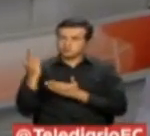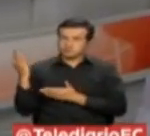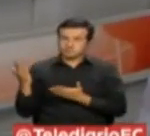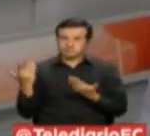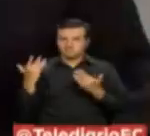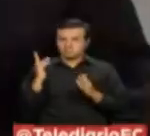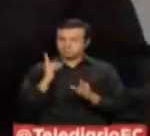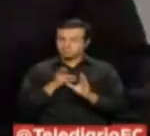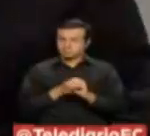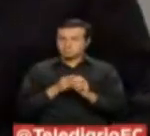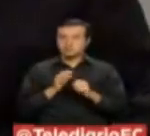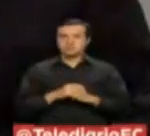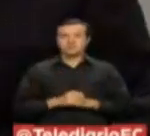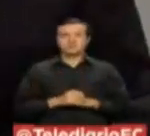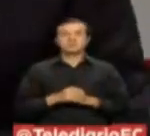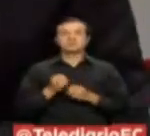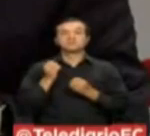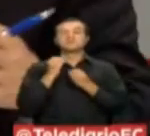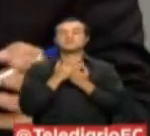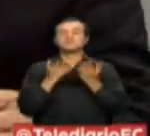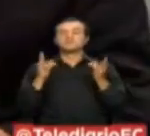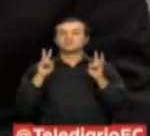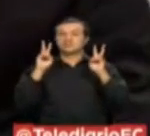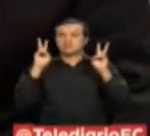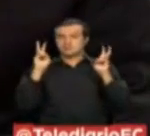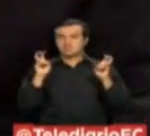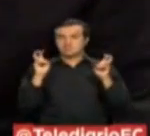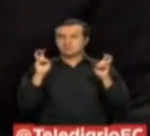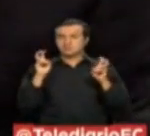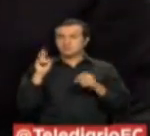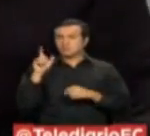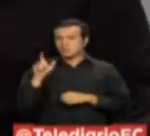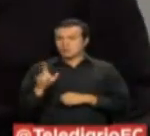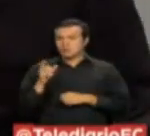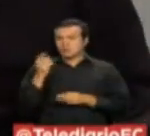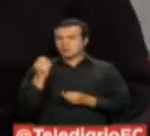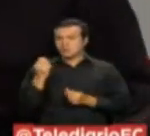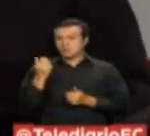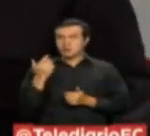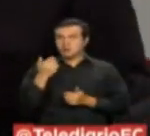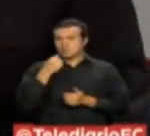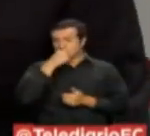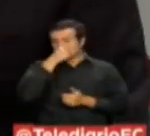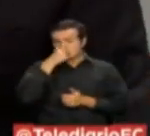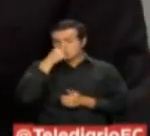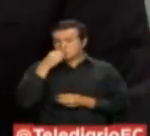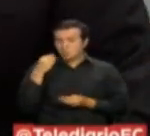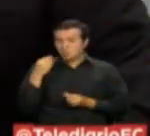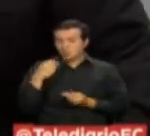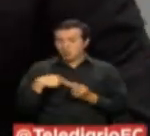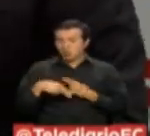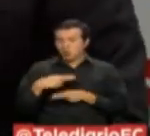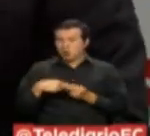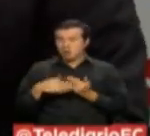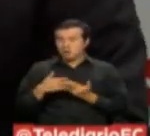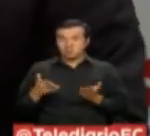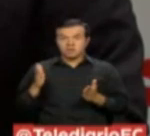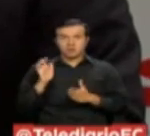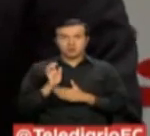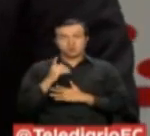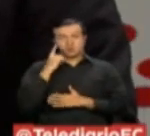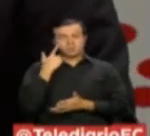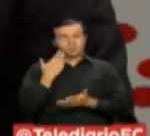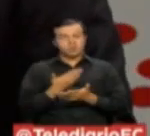aquí. Las revelaciones sobre el narcodinero del Chapo Guzmán en el Ecuador solo ponen en evidencia